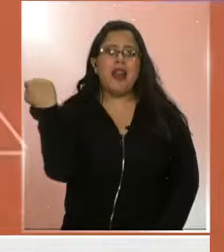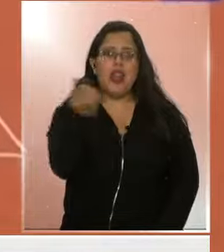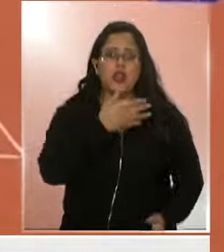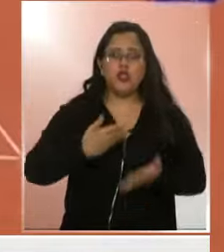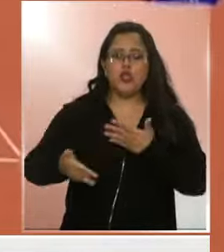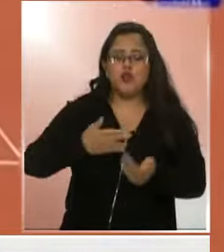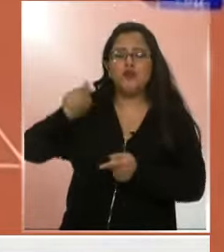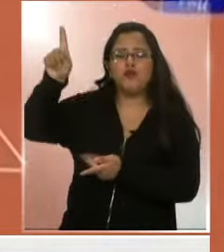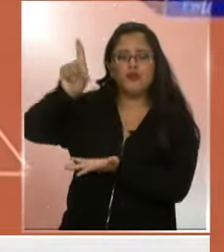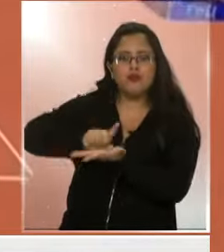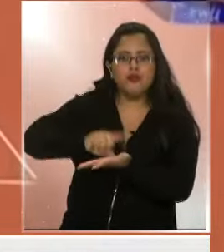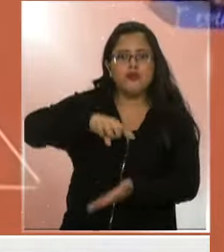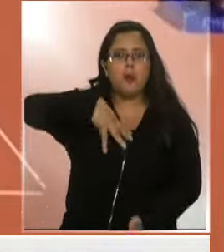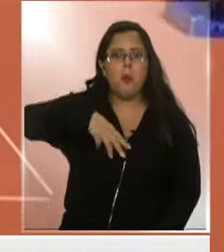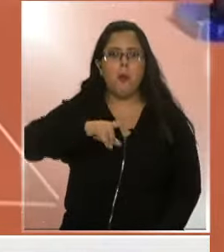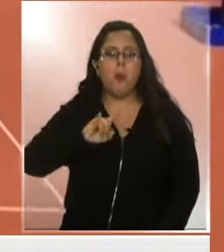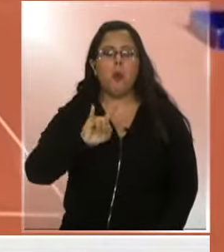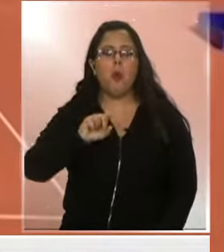Múnich.